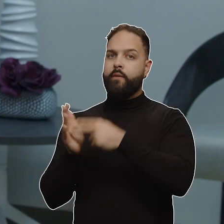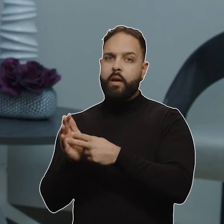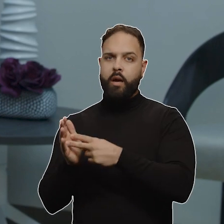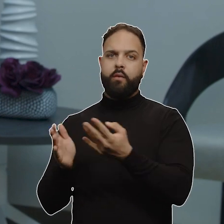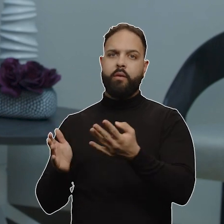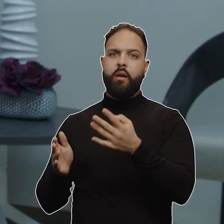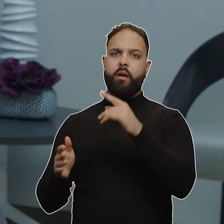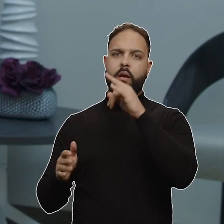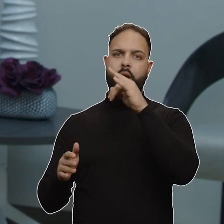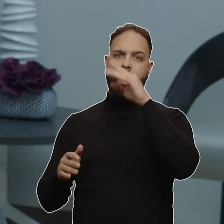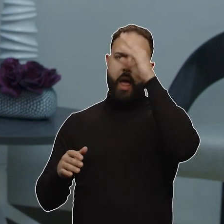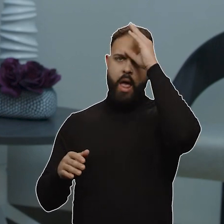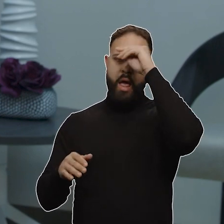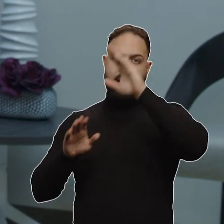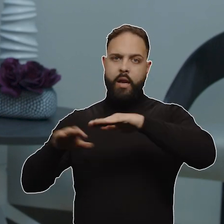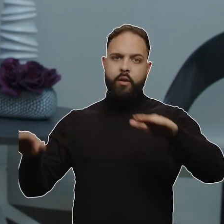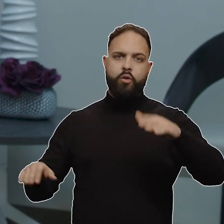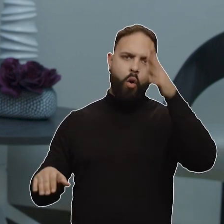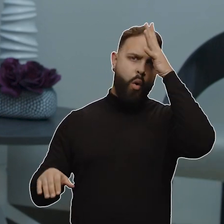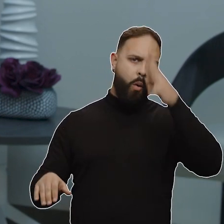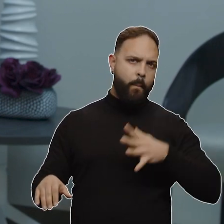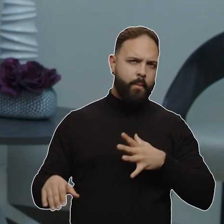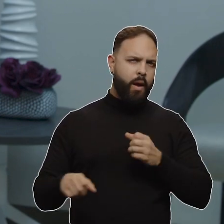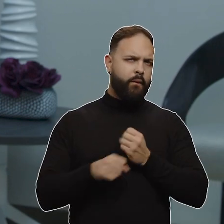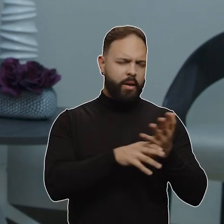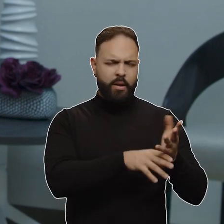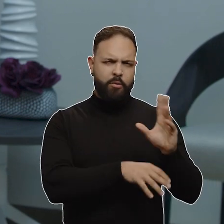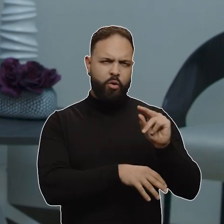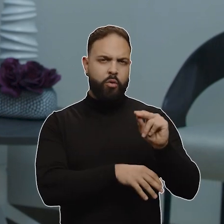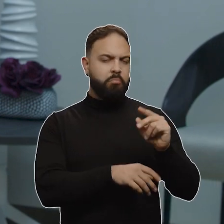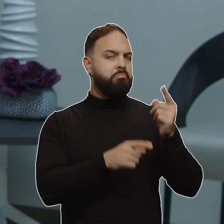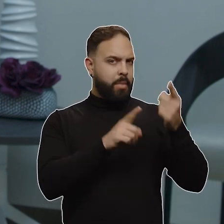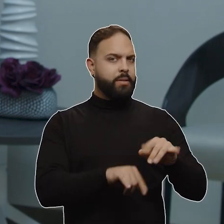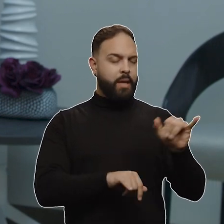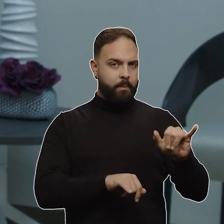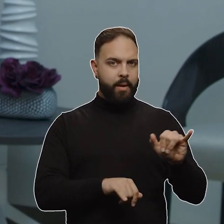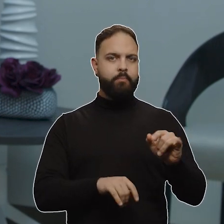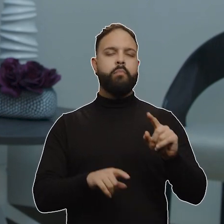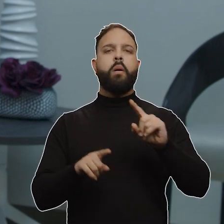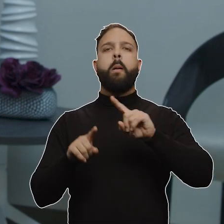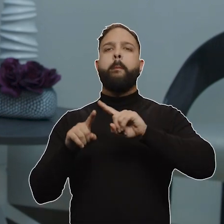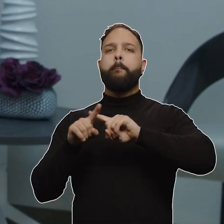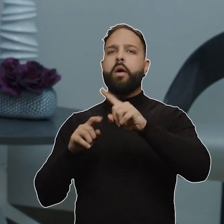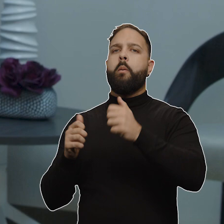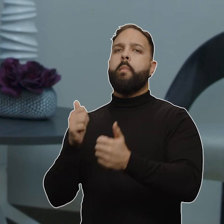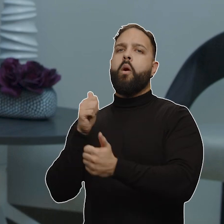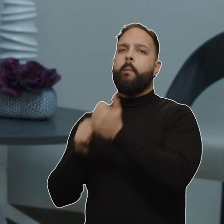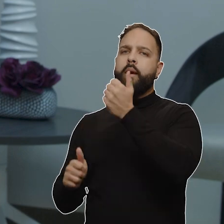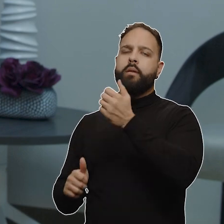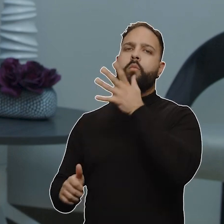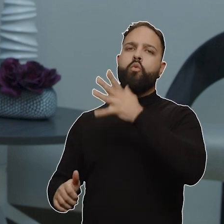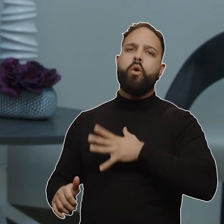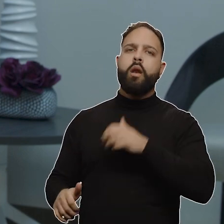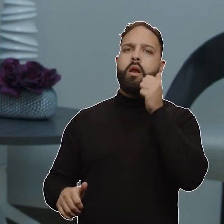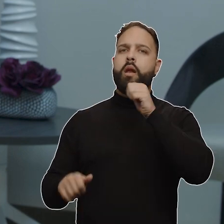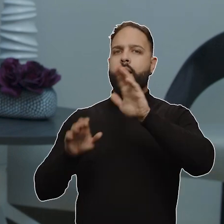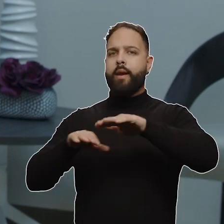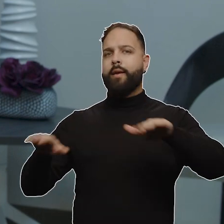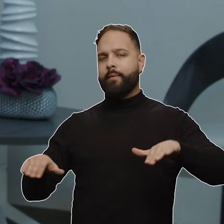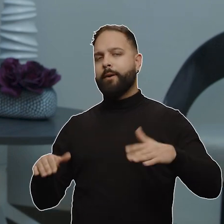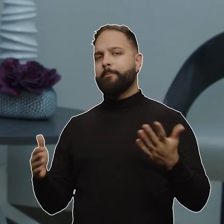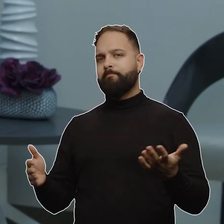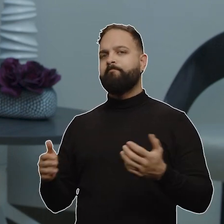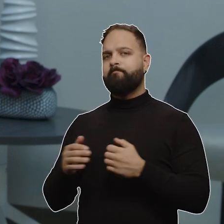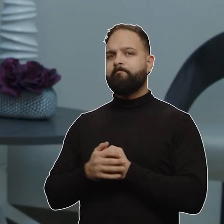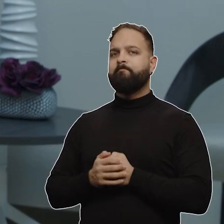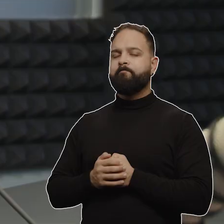decir que no hayan niños, jóvenes o varones o personas de diversas identidades de género que no hayan experimentado